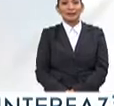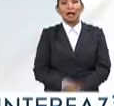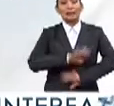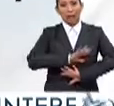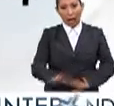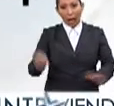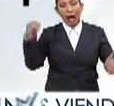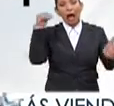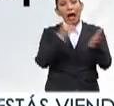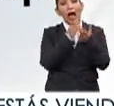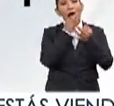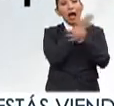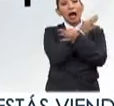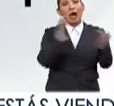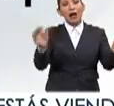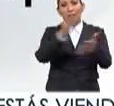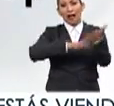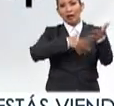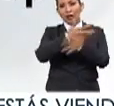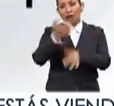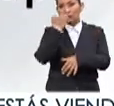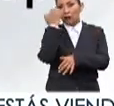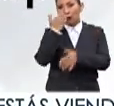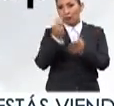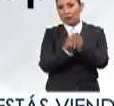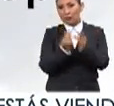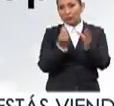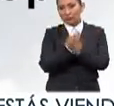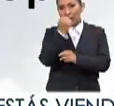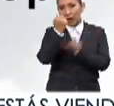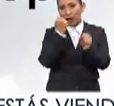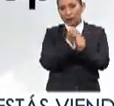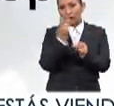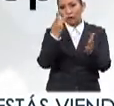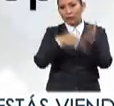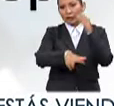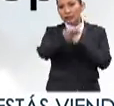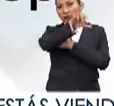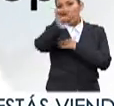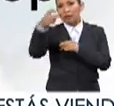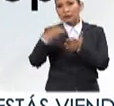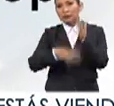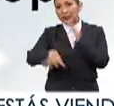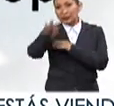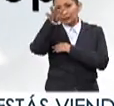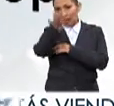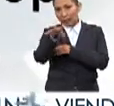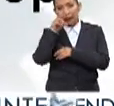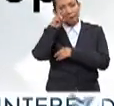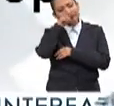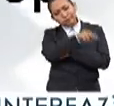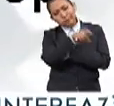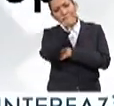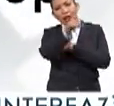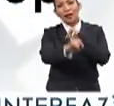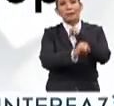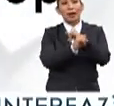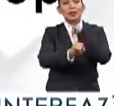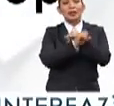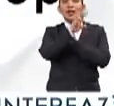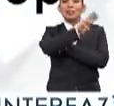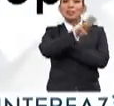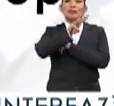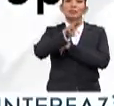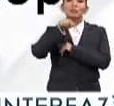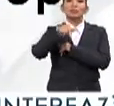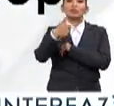ya se encuentra publicado el calendario escolar para el periodo 2018 2019 consultado en la